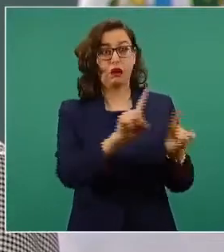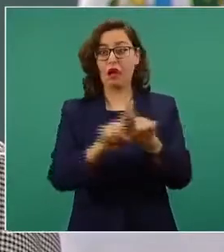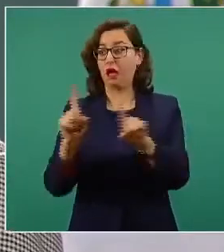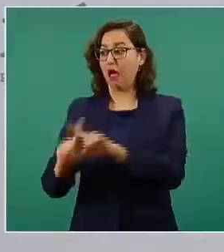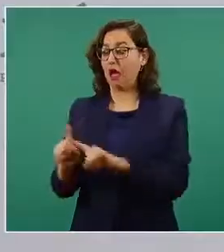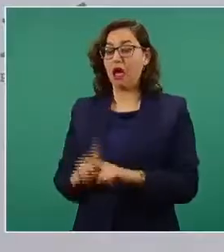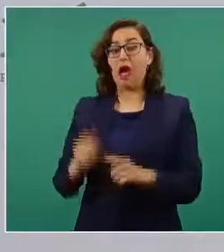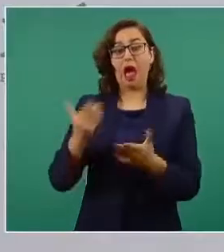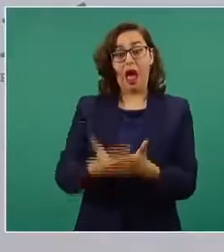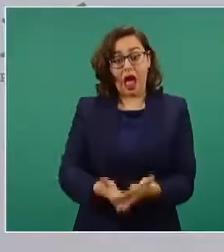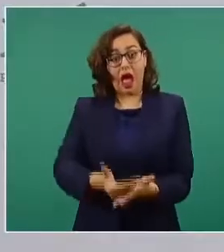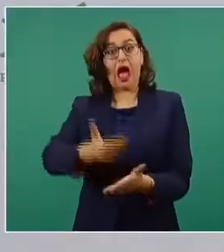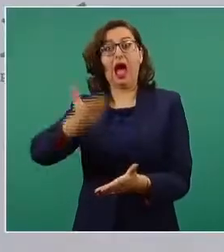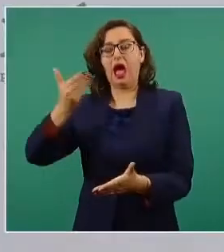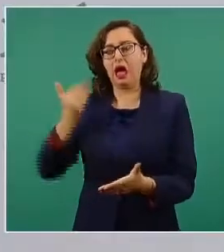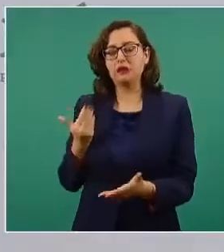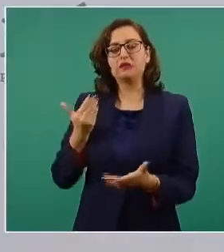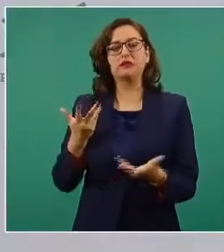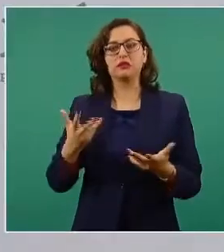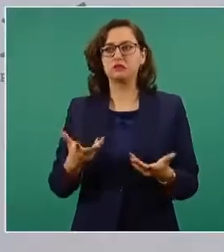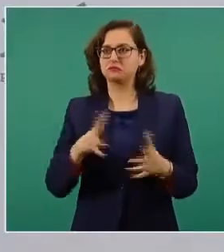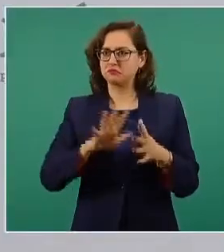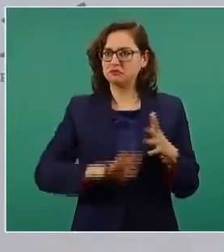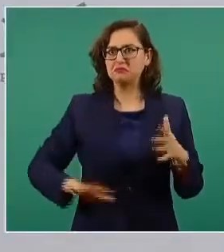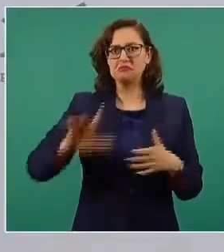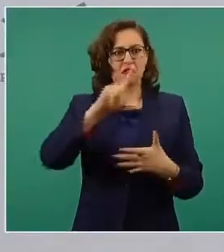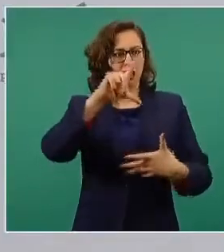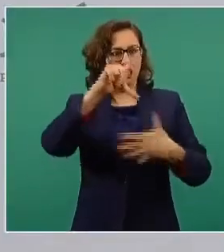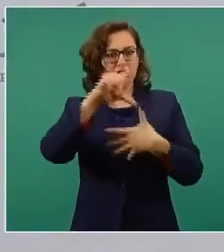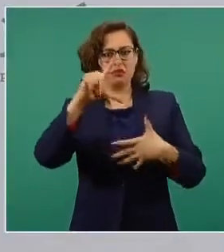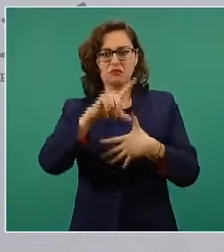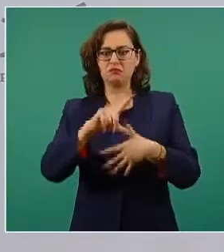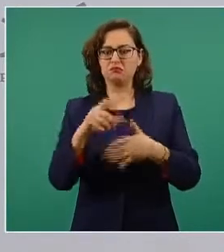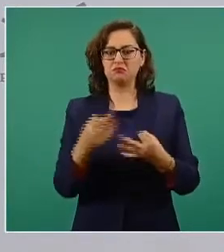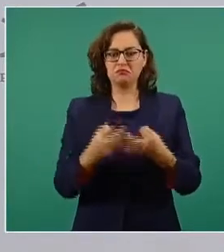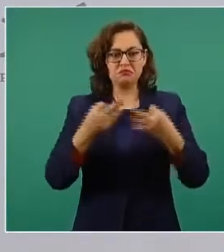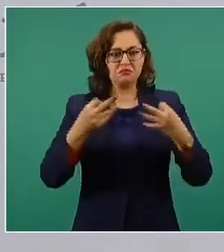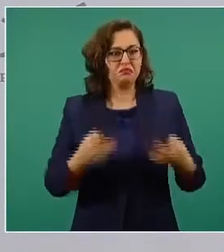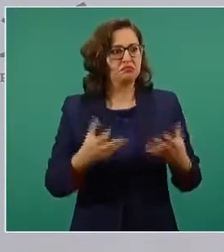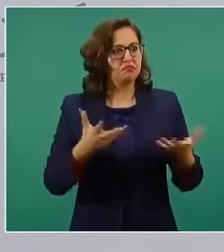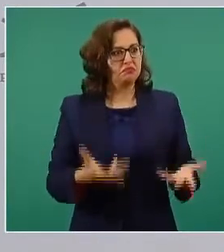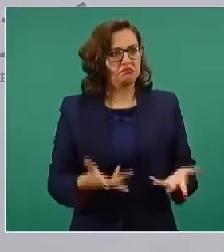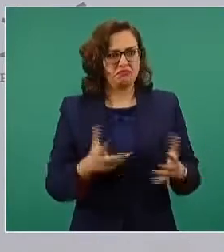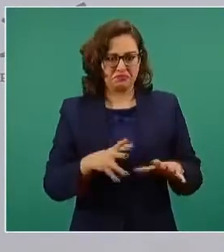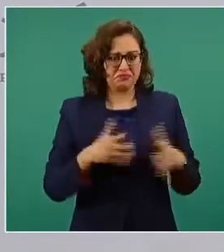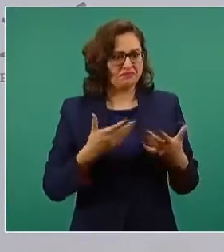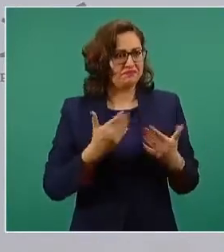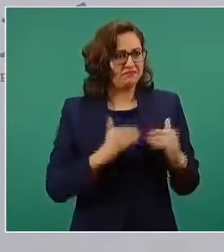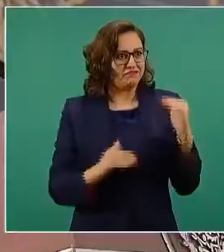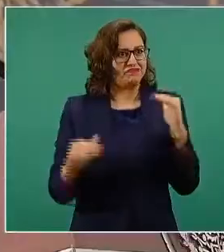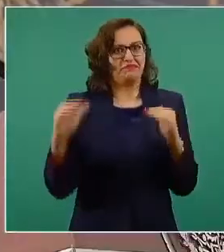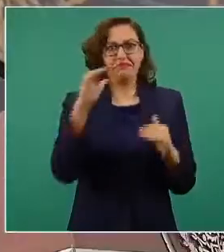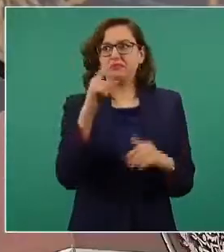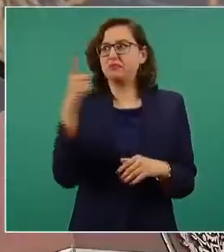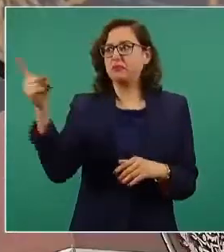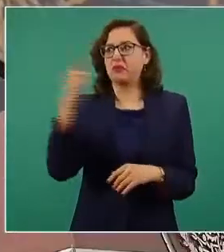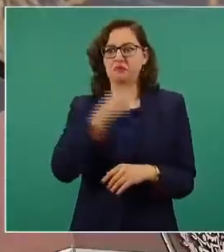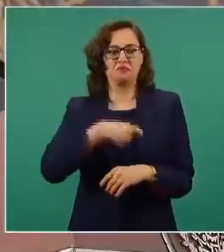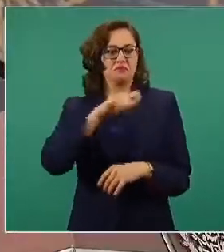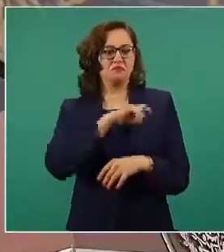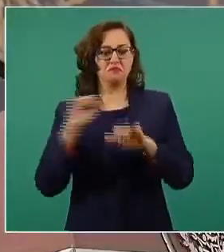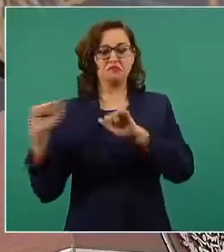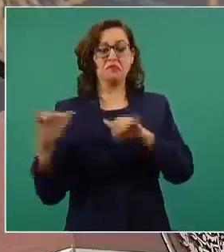y portugueses vivían en un territorio que la arrogancia colonial quiso convencernos que fue